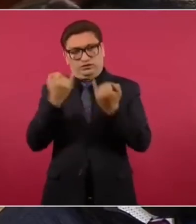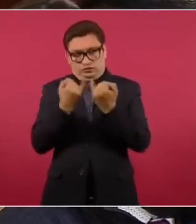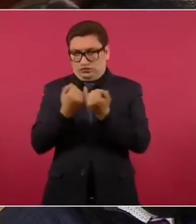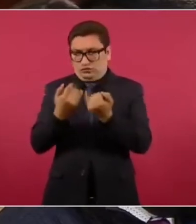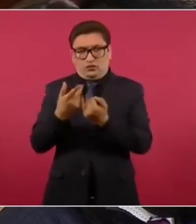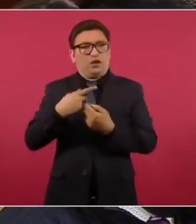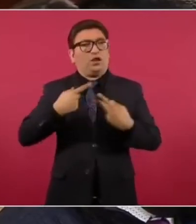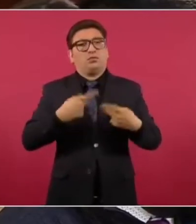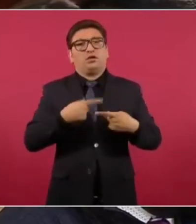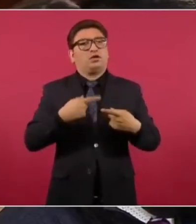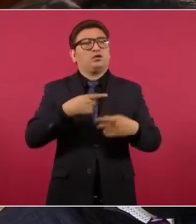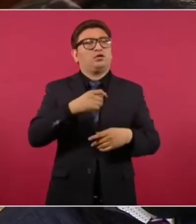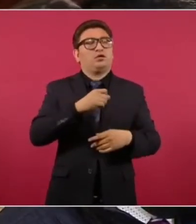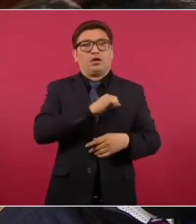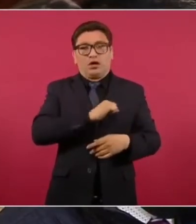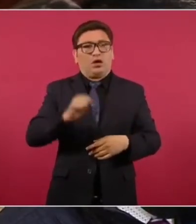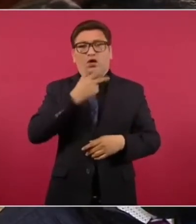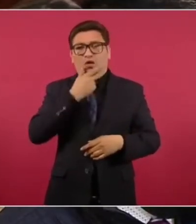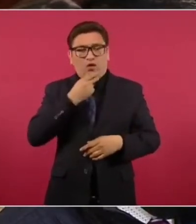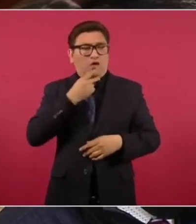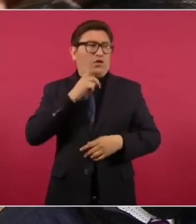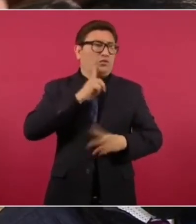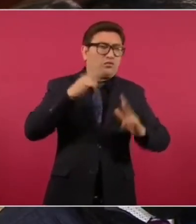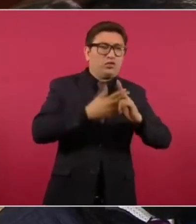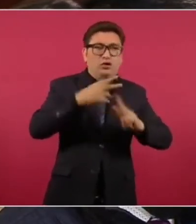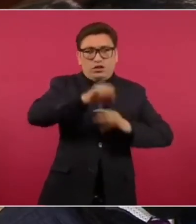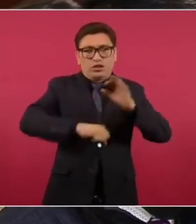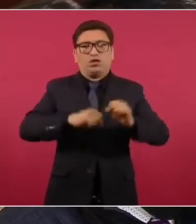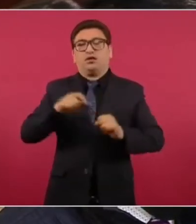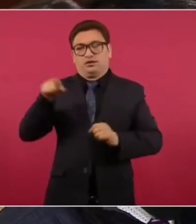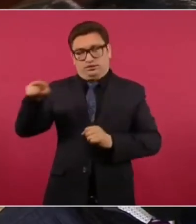a detener a los feminicidas que nosotros andamos buscando.